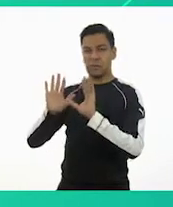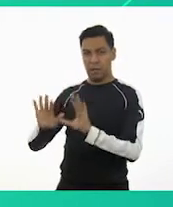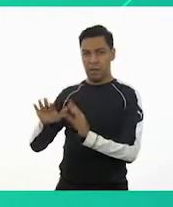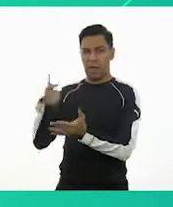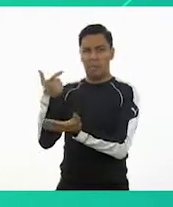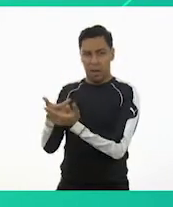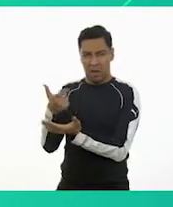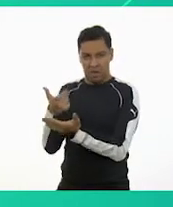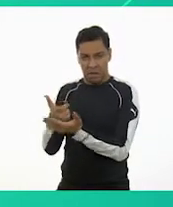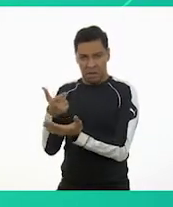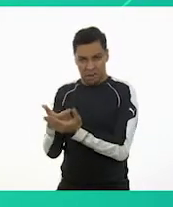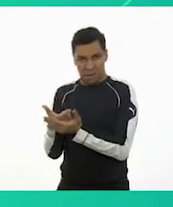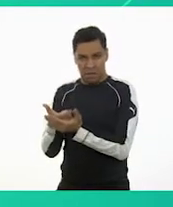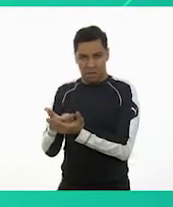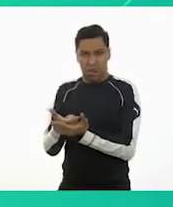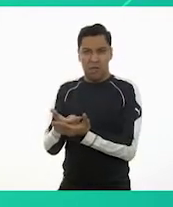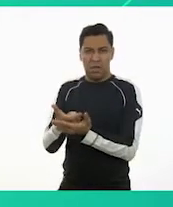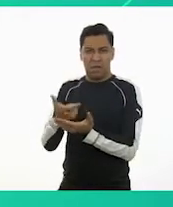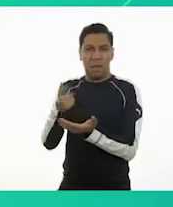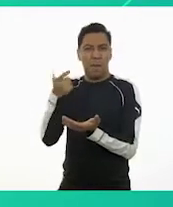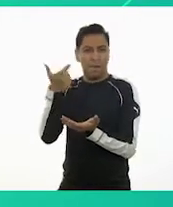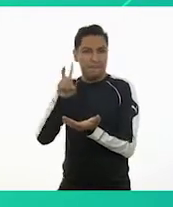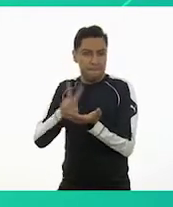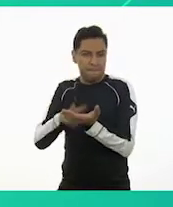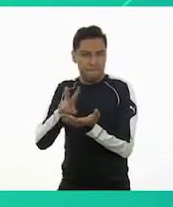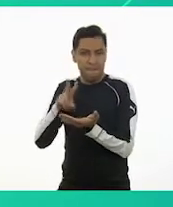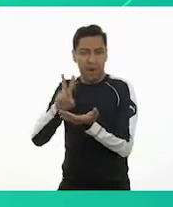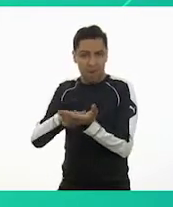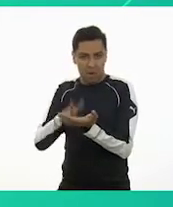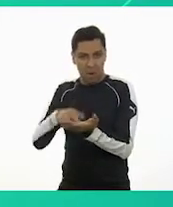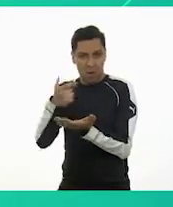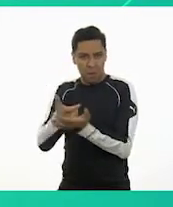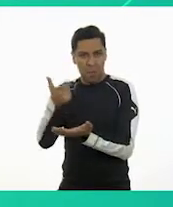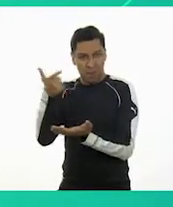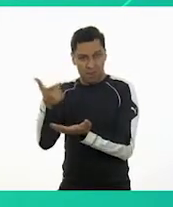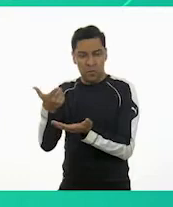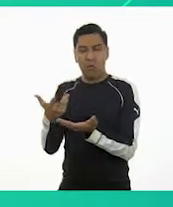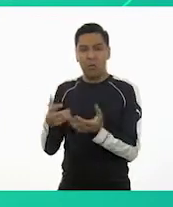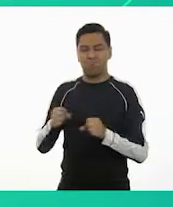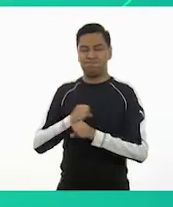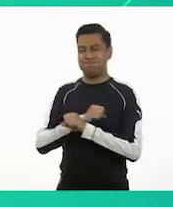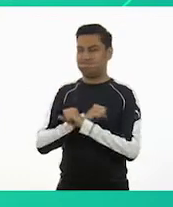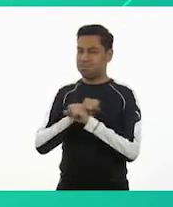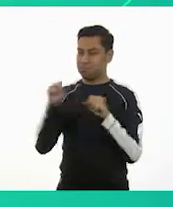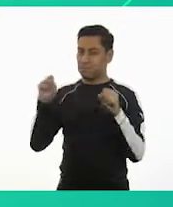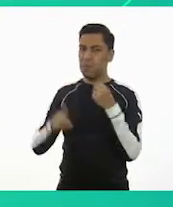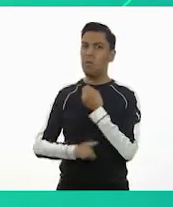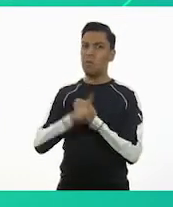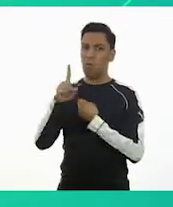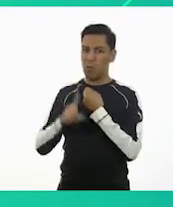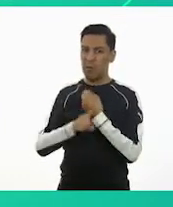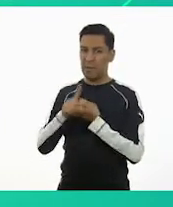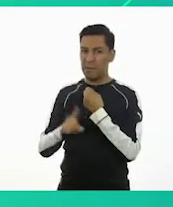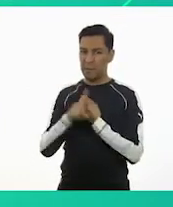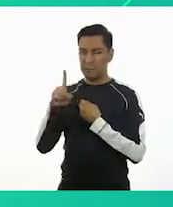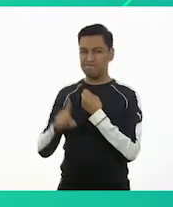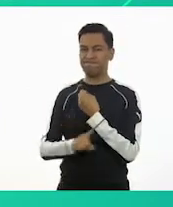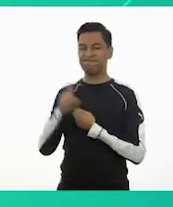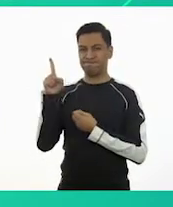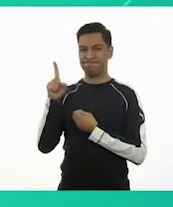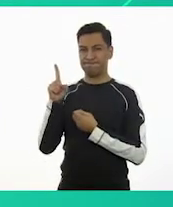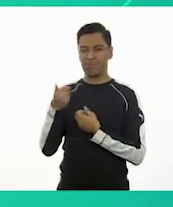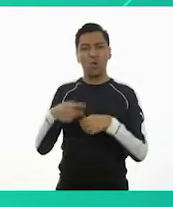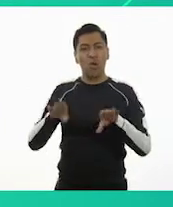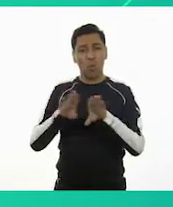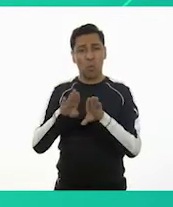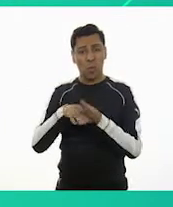buche, que llevó a esto a estallar a un problema gravísimo. Es muy apreciada en los mercados